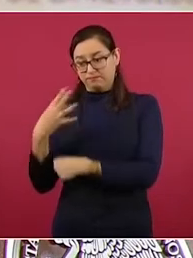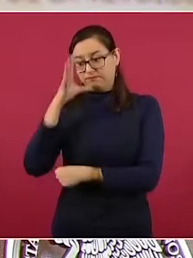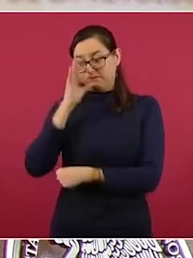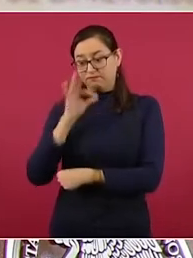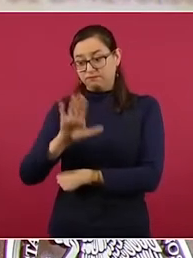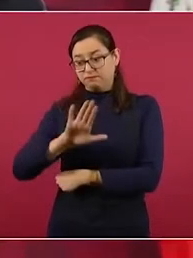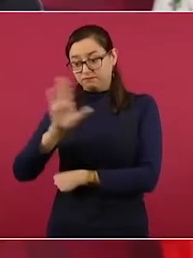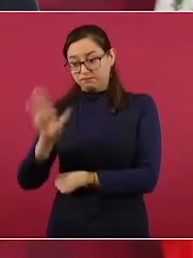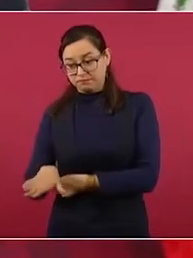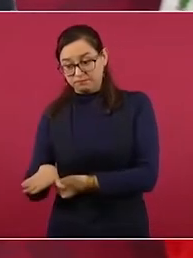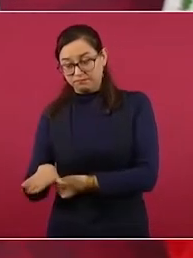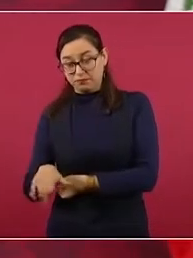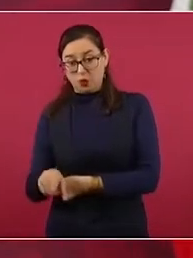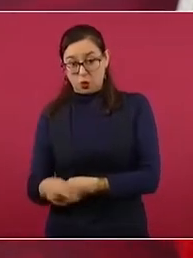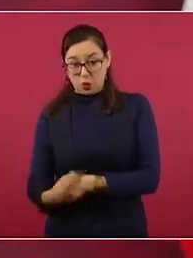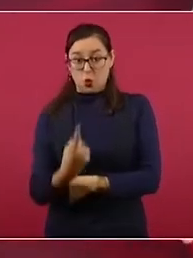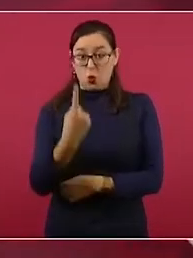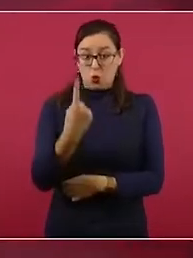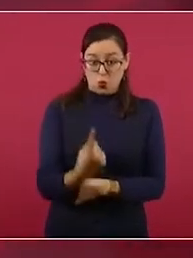esperemos que